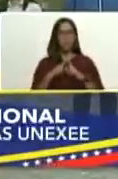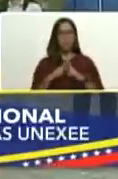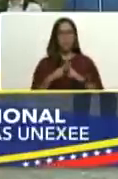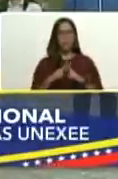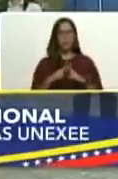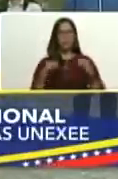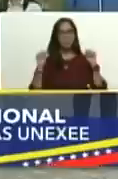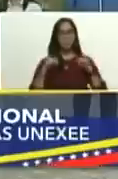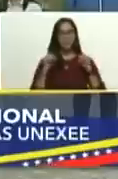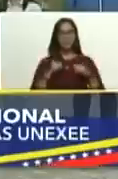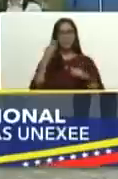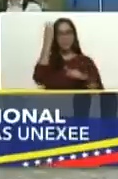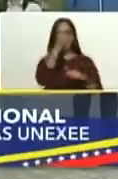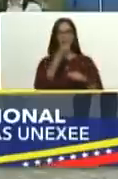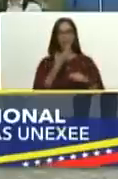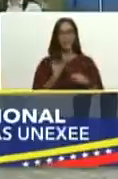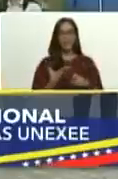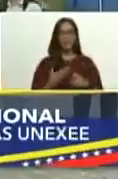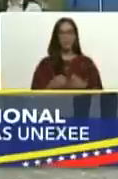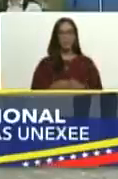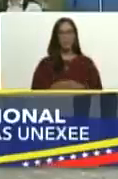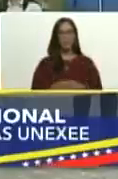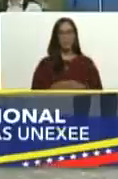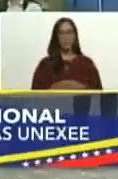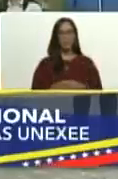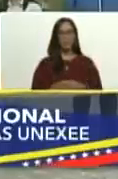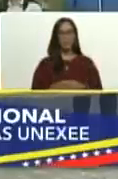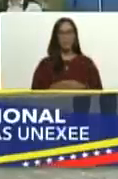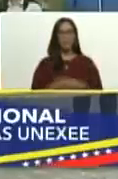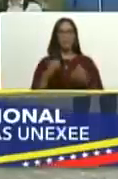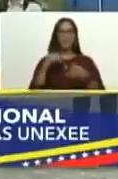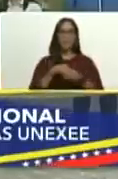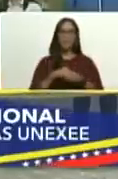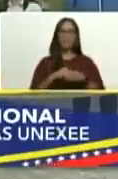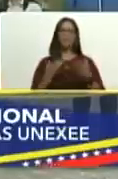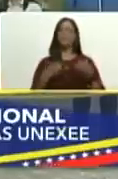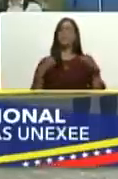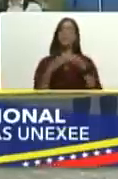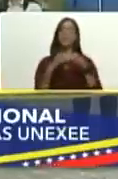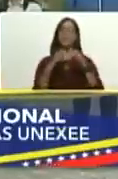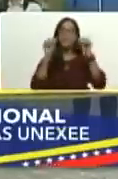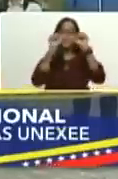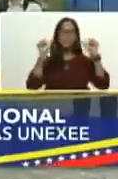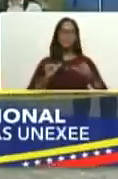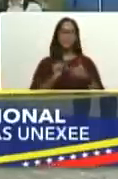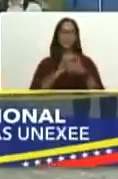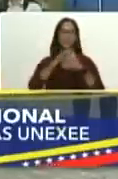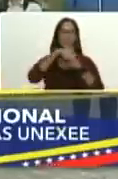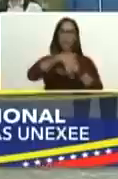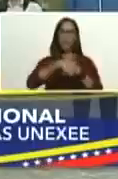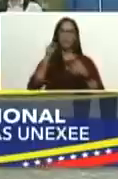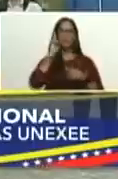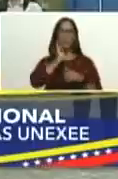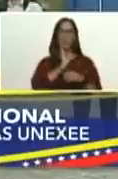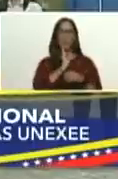esta maravillosa sede, dentro del complejo hidroeléctrico Simón Bolívar. Esta